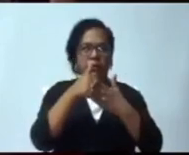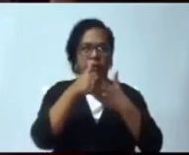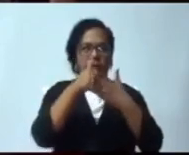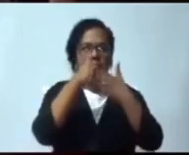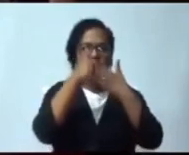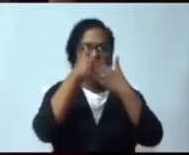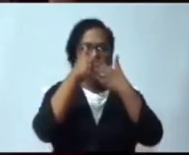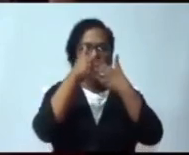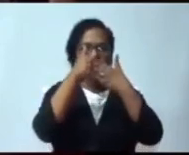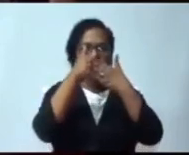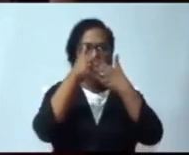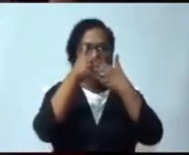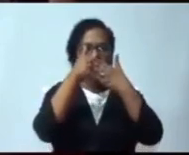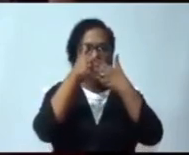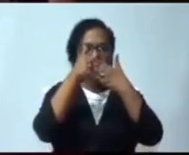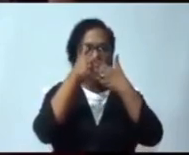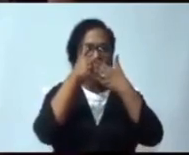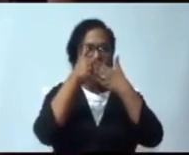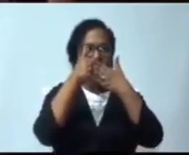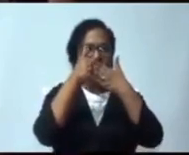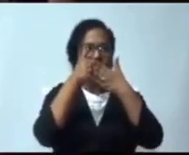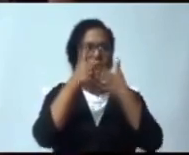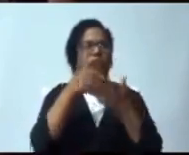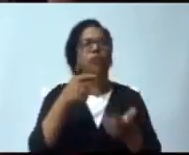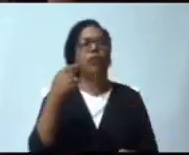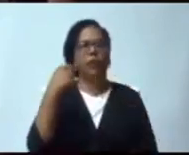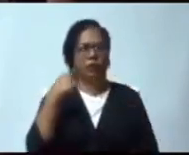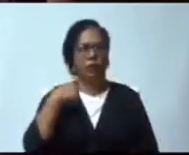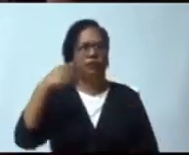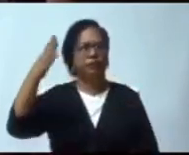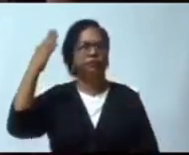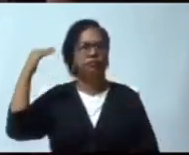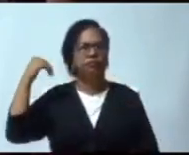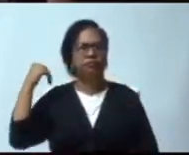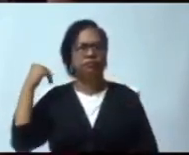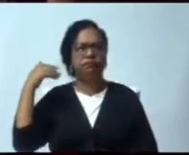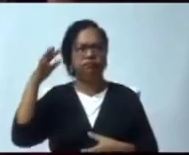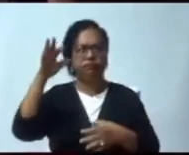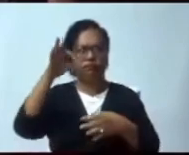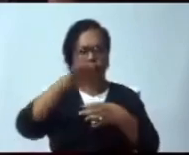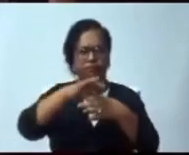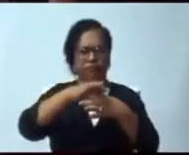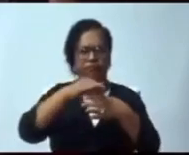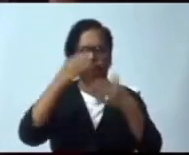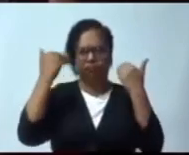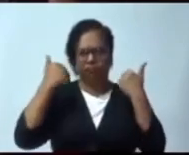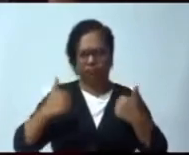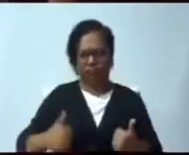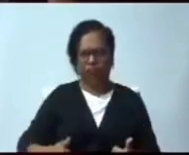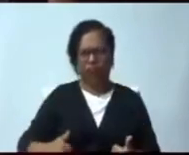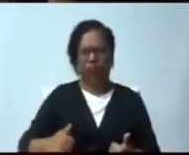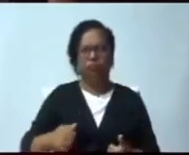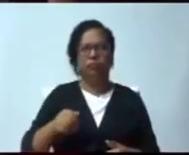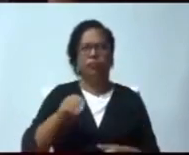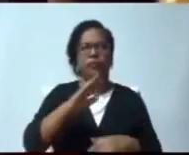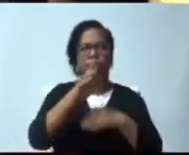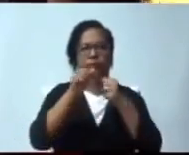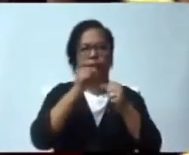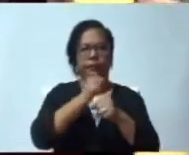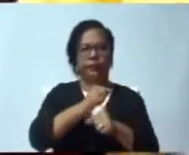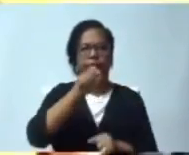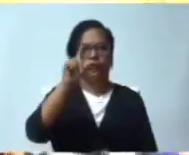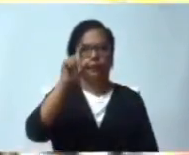fui electo diputado en el 2006, ha venido rodando periódicamente para